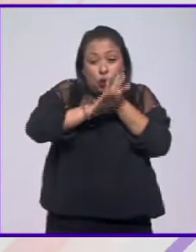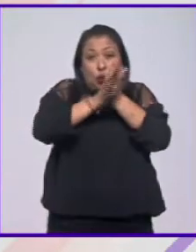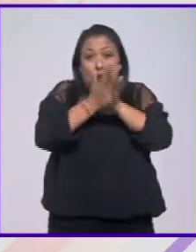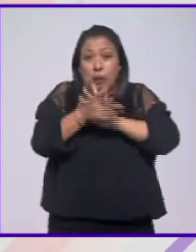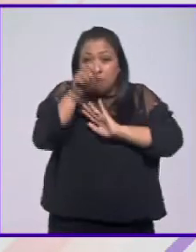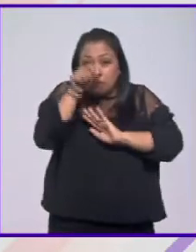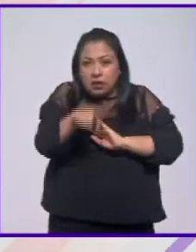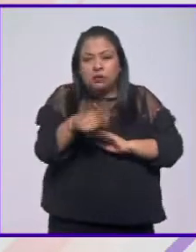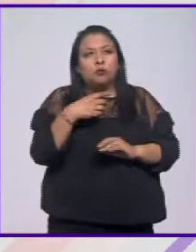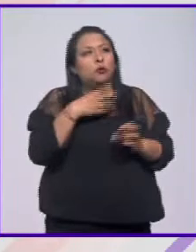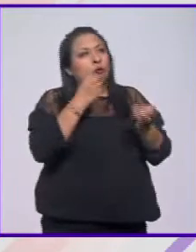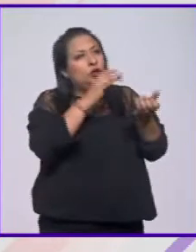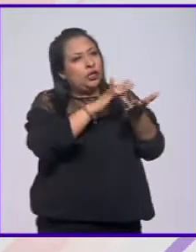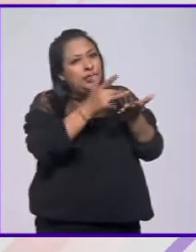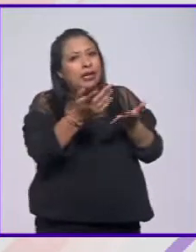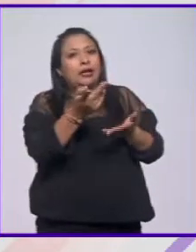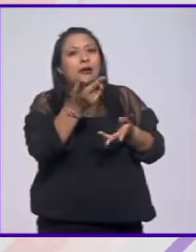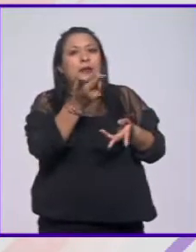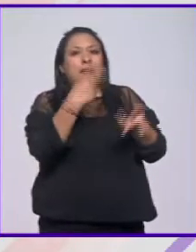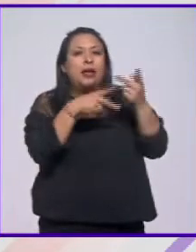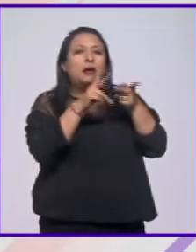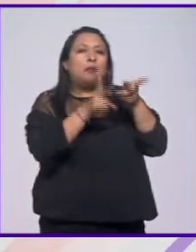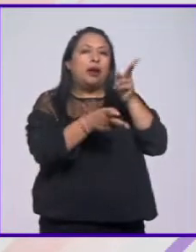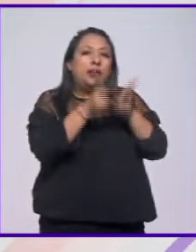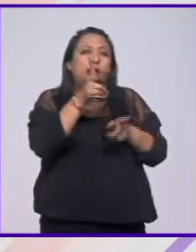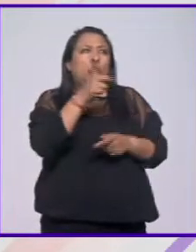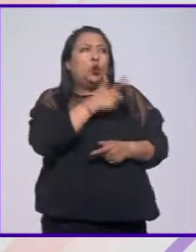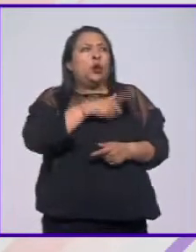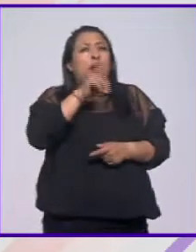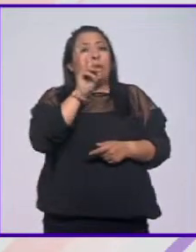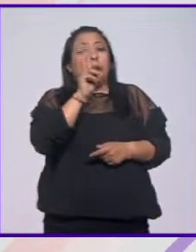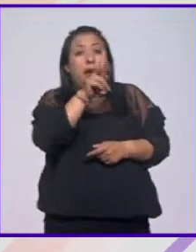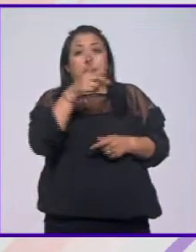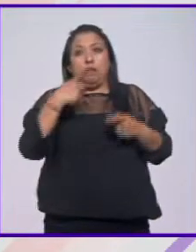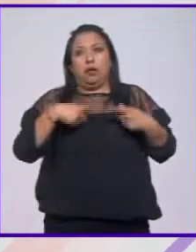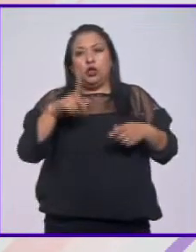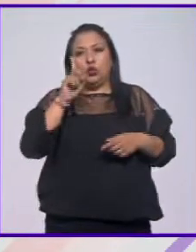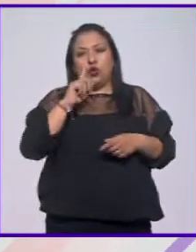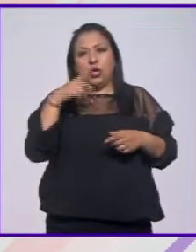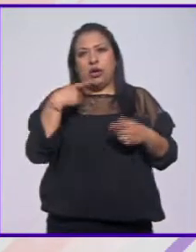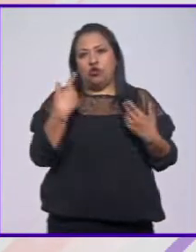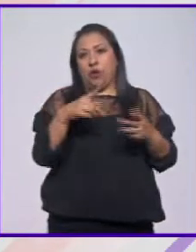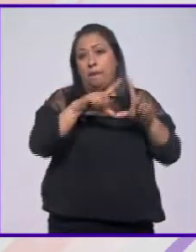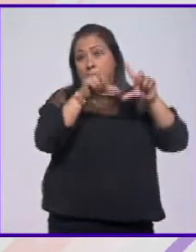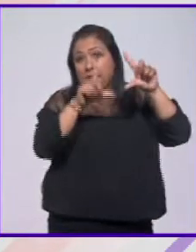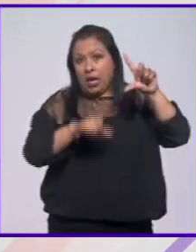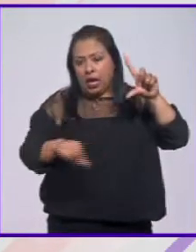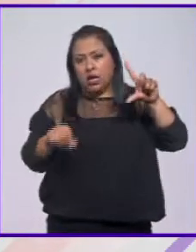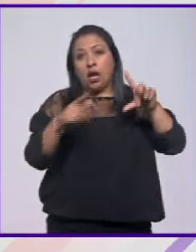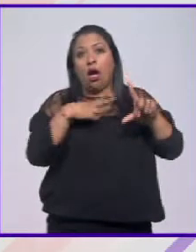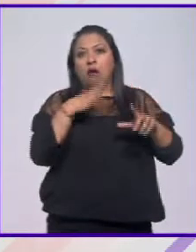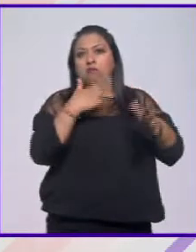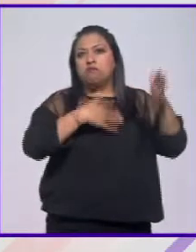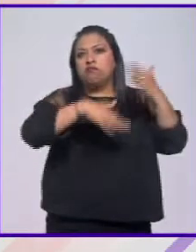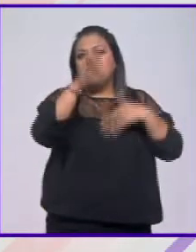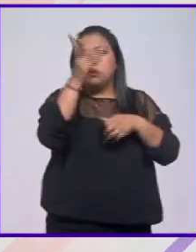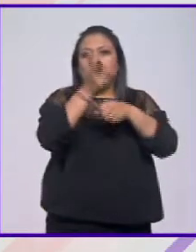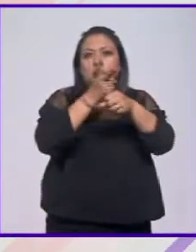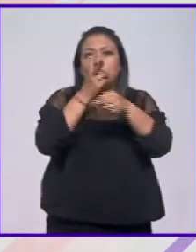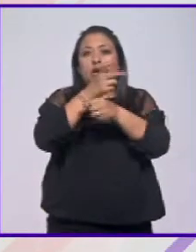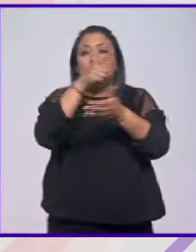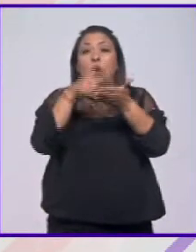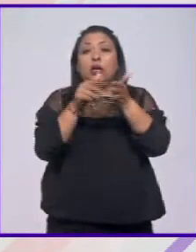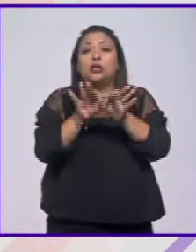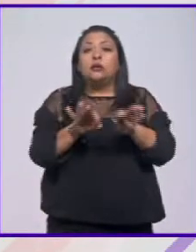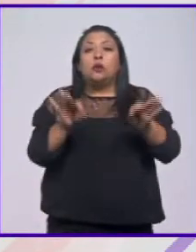venirnos a platicar. Qué gusto ver que una artista mexicana esté teniendo este éxito, que sea invitada a sitios tan